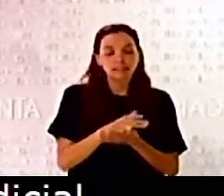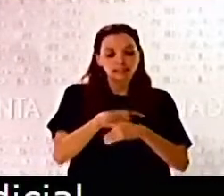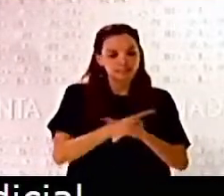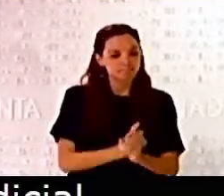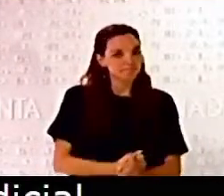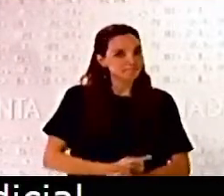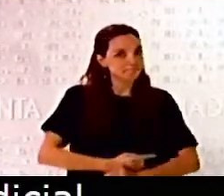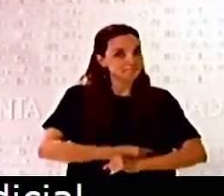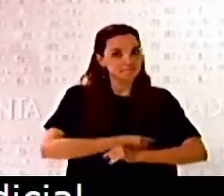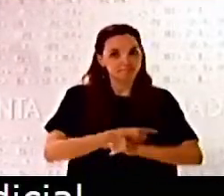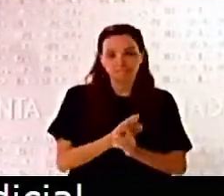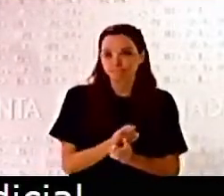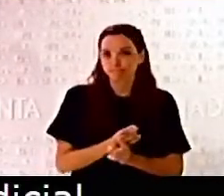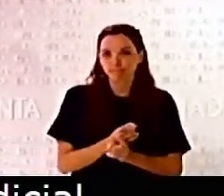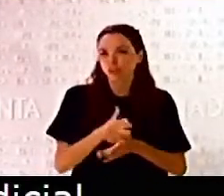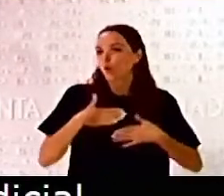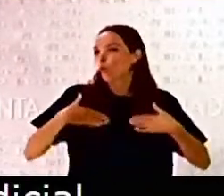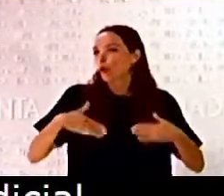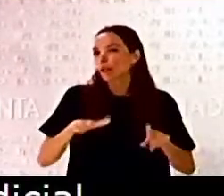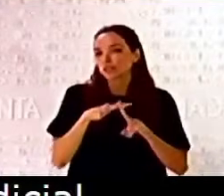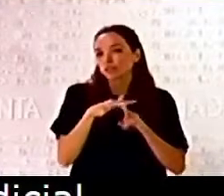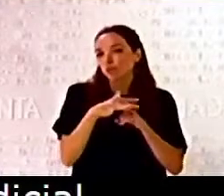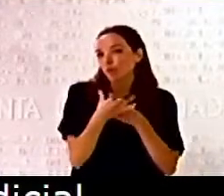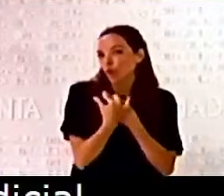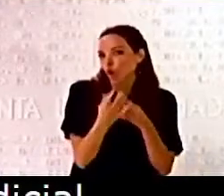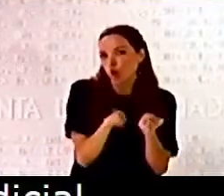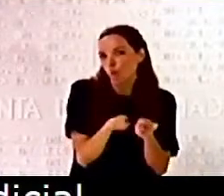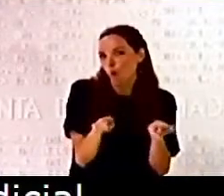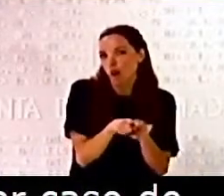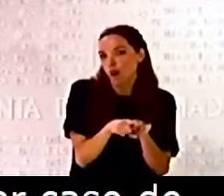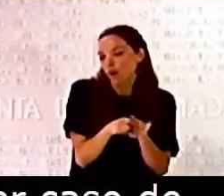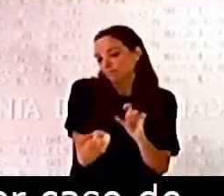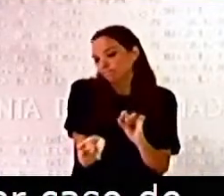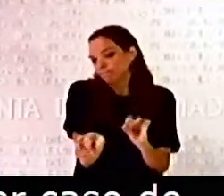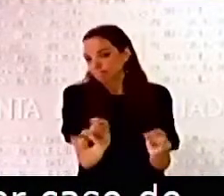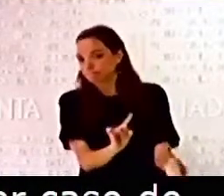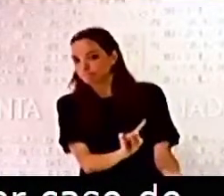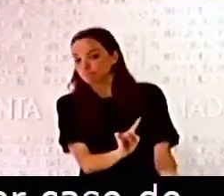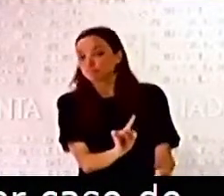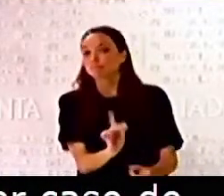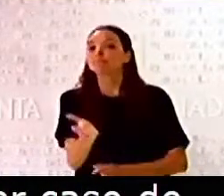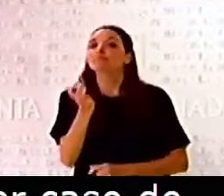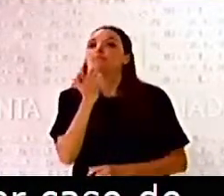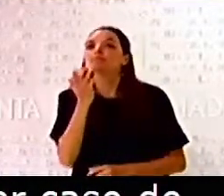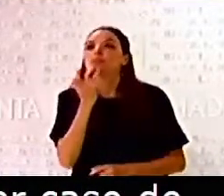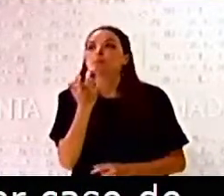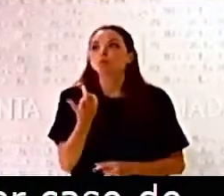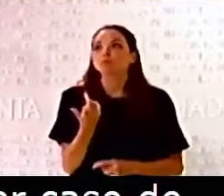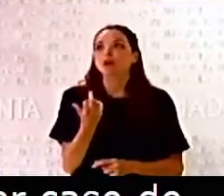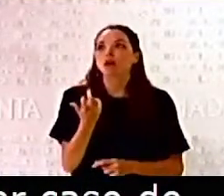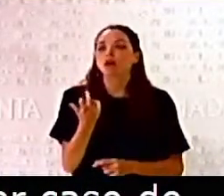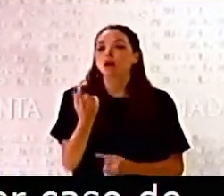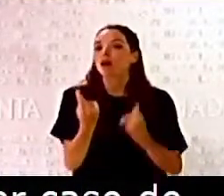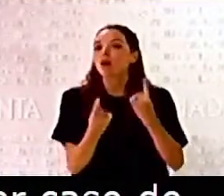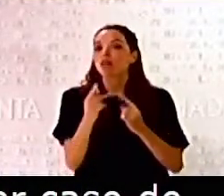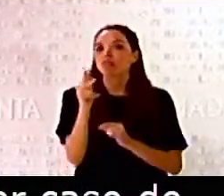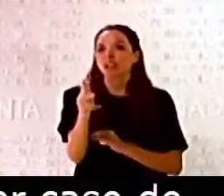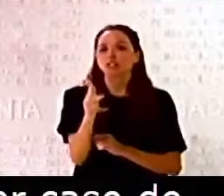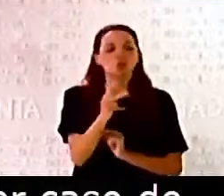ante cualquier caso de estas características, donde se contraponen